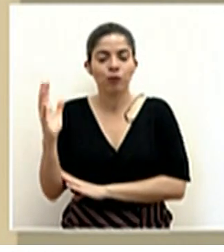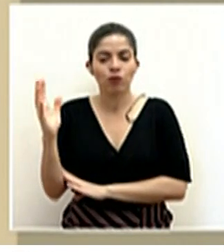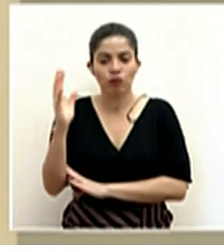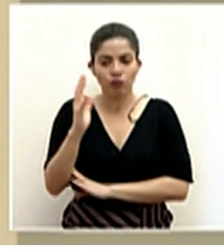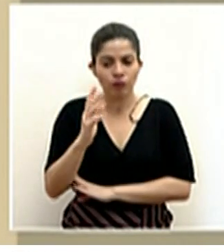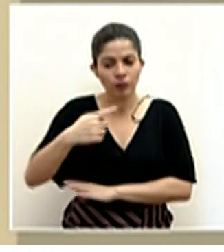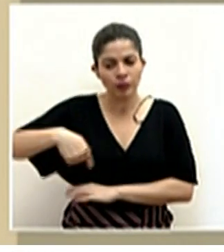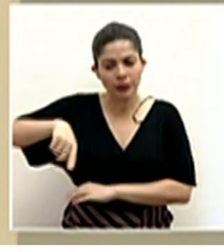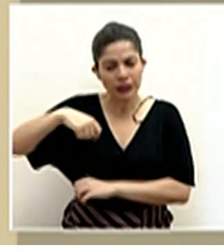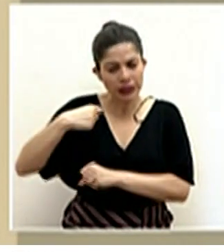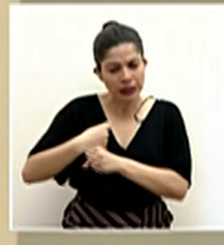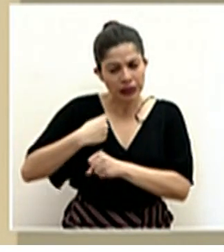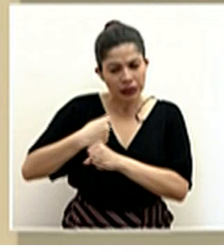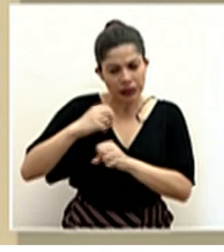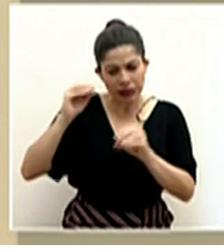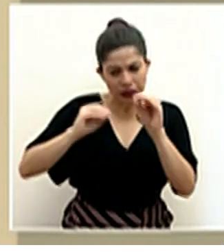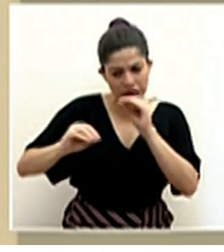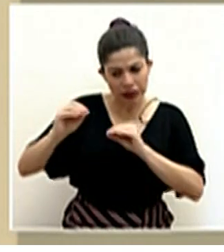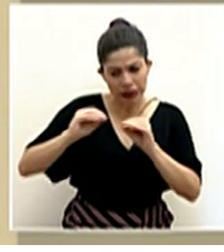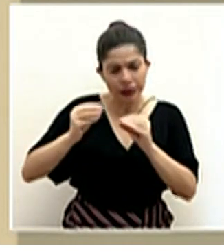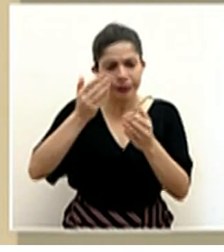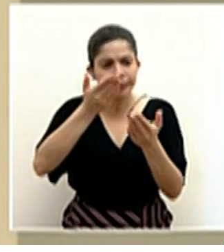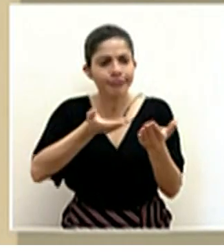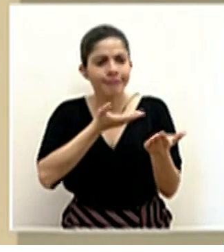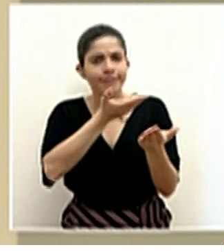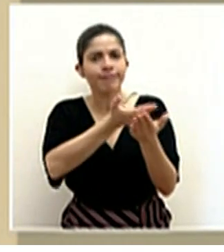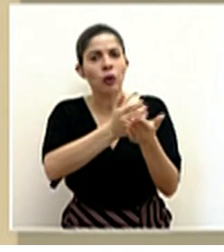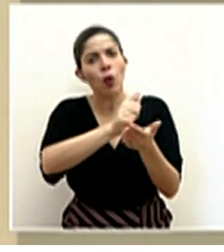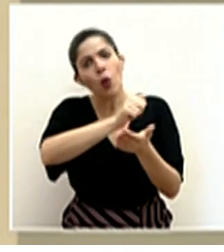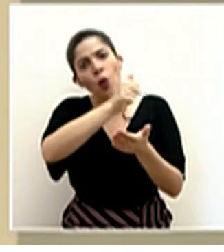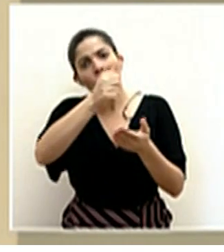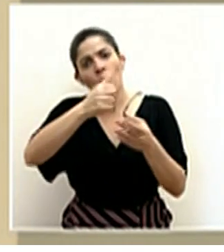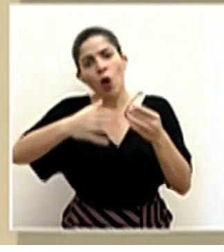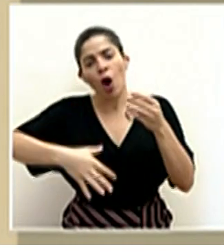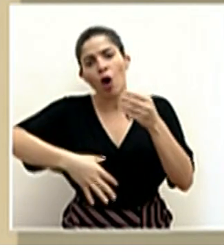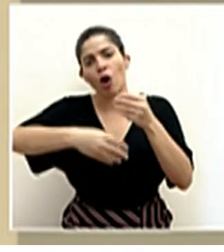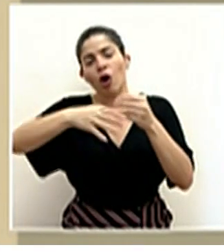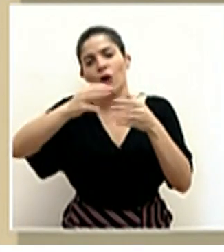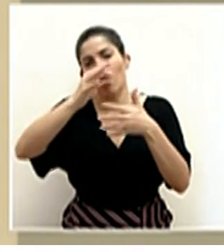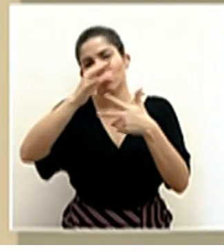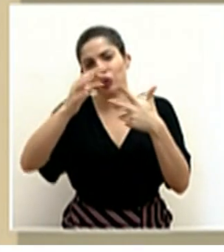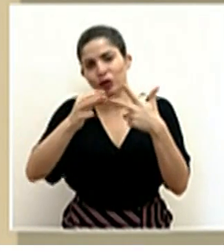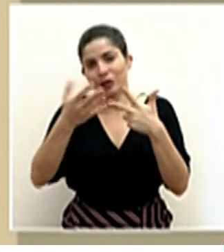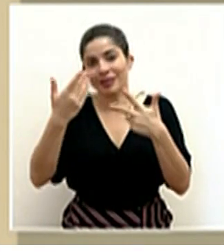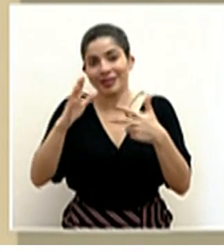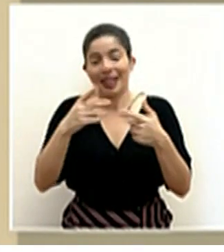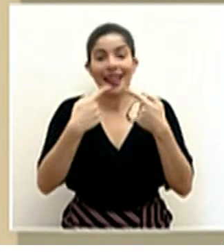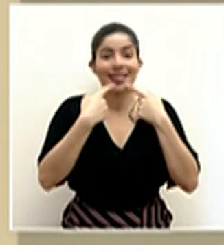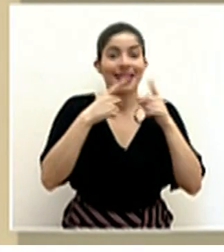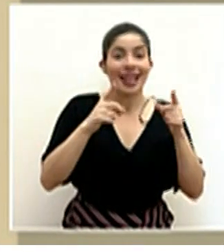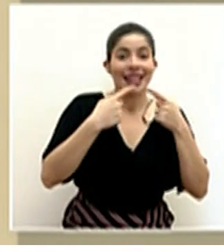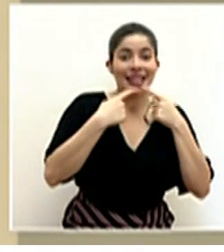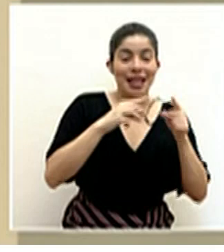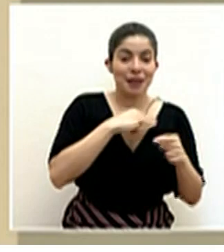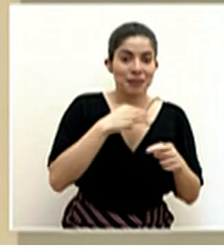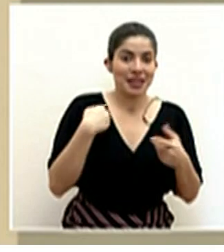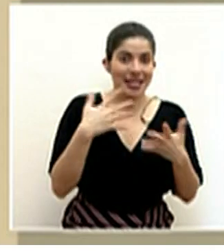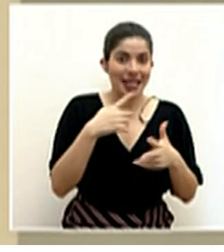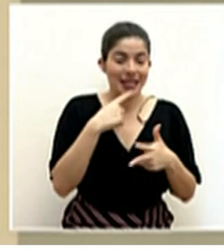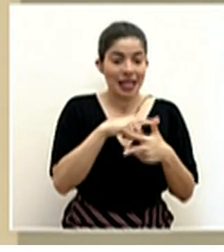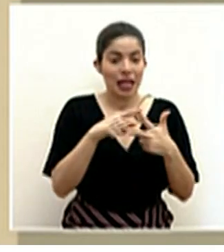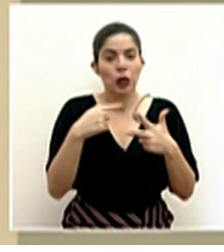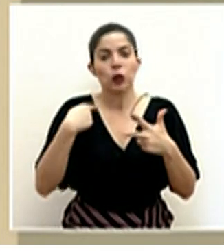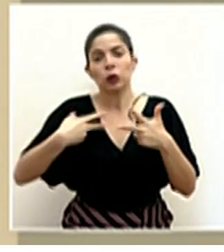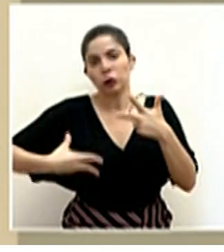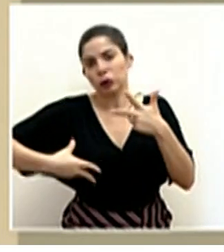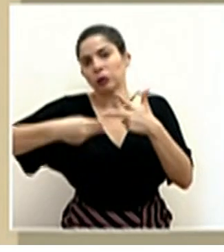nos dimos a la tarea de presentar alguna opción adicional a lo que ya estaba estipulado en los decretos que la ministra mencionó, y